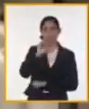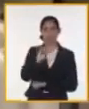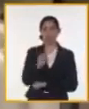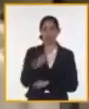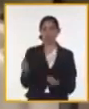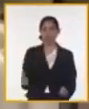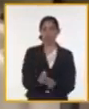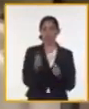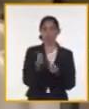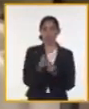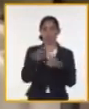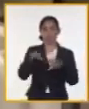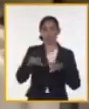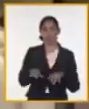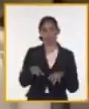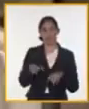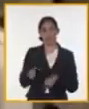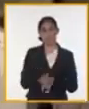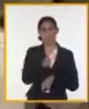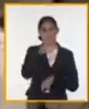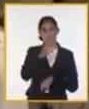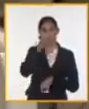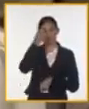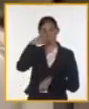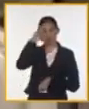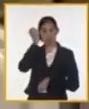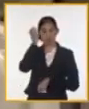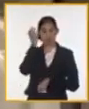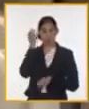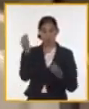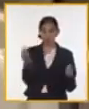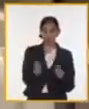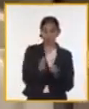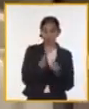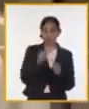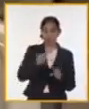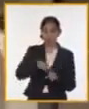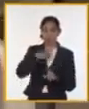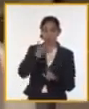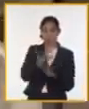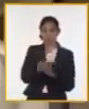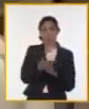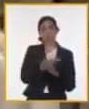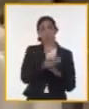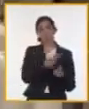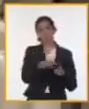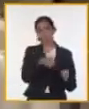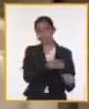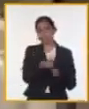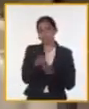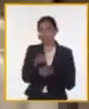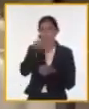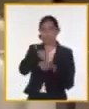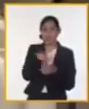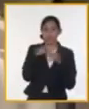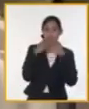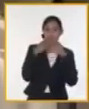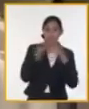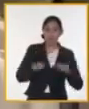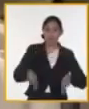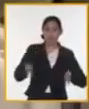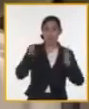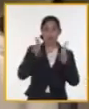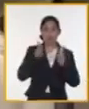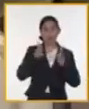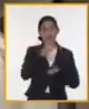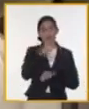primer secretario del Comité Central del partido, que después también vino a este marco, y que como único acuerdo del 12